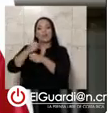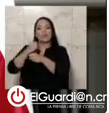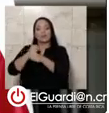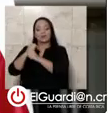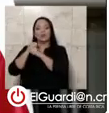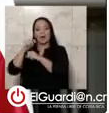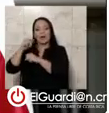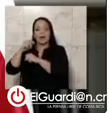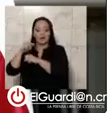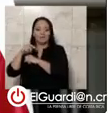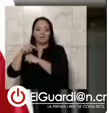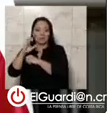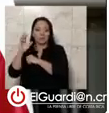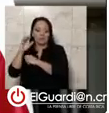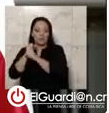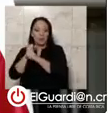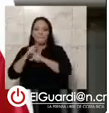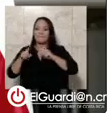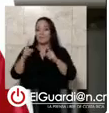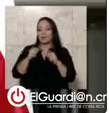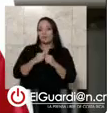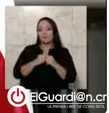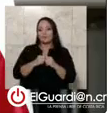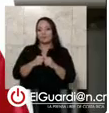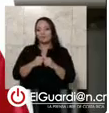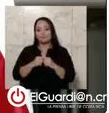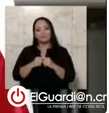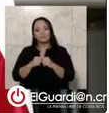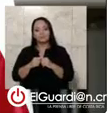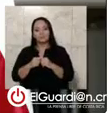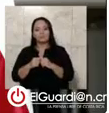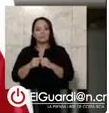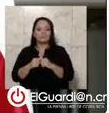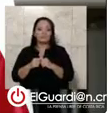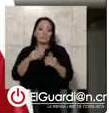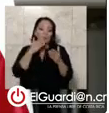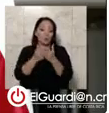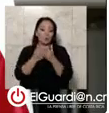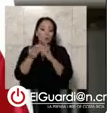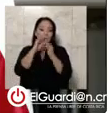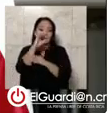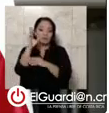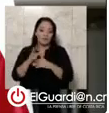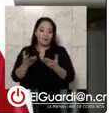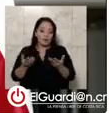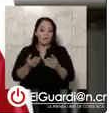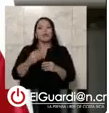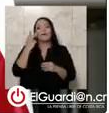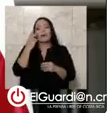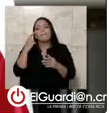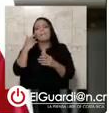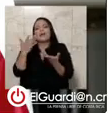Rica Segura, pero yo sí digo, tendría mucho sentido para el pueblo de Costa Rica. ¿Para qué va a traer usted el postre